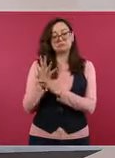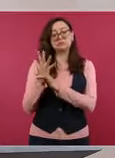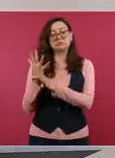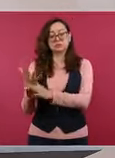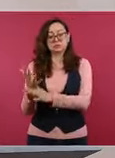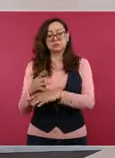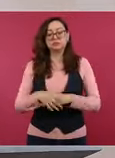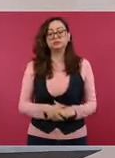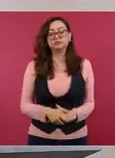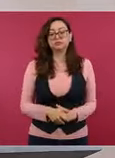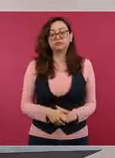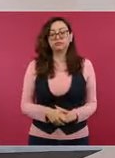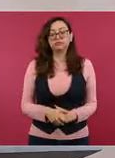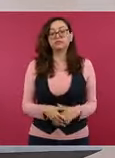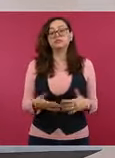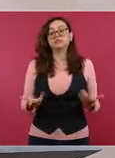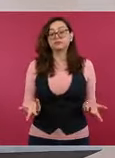son